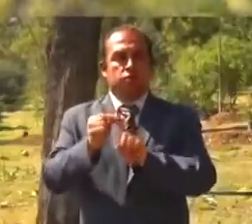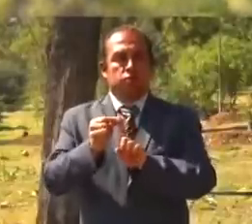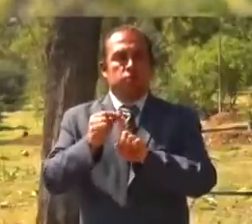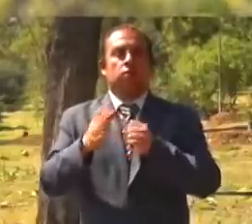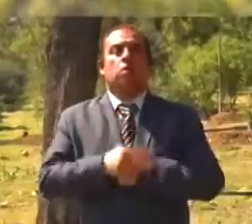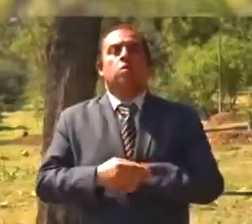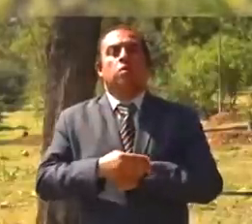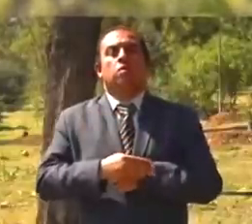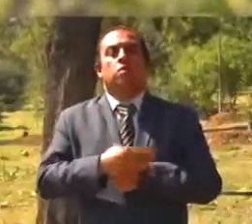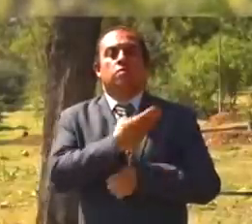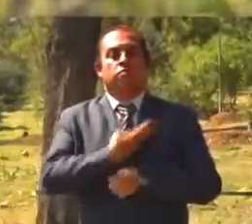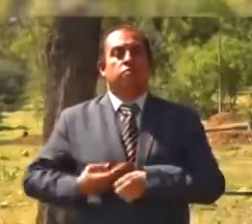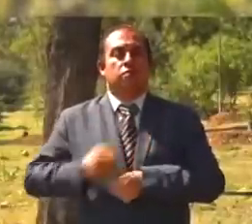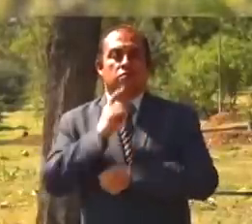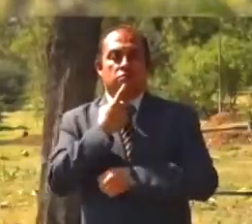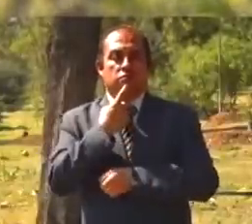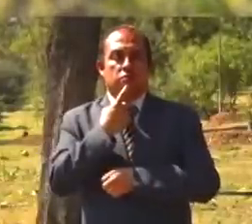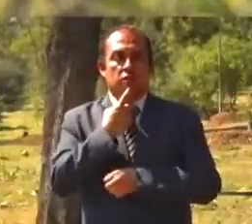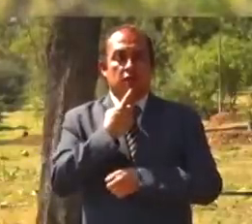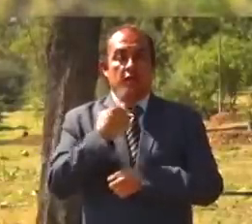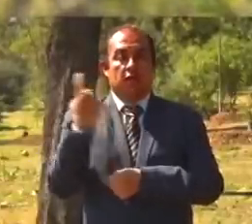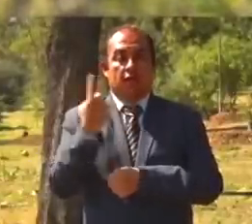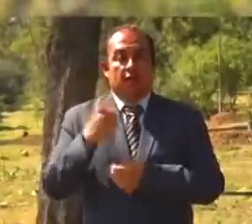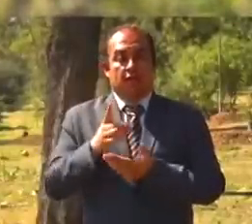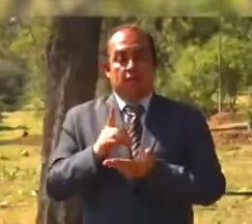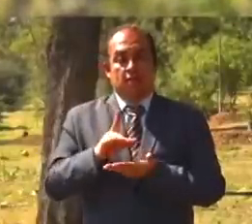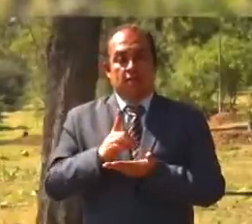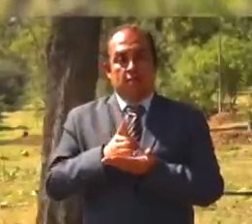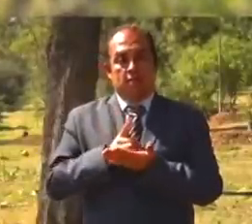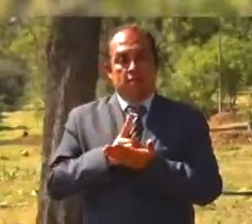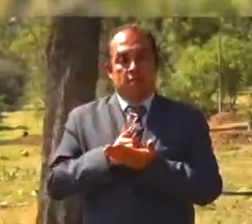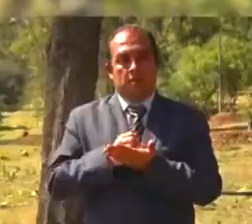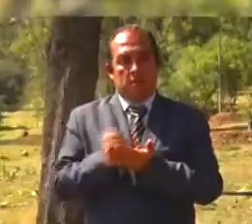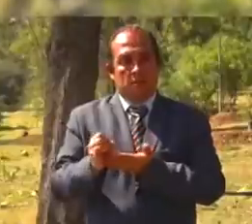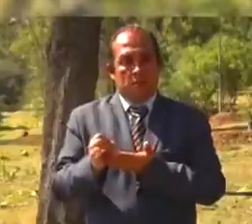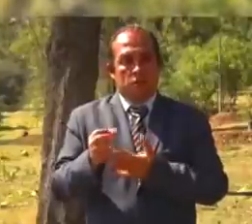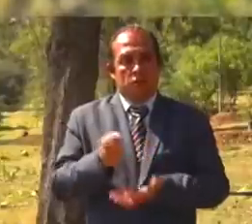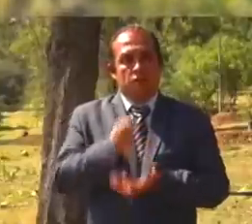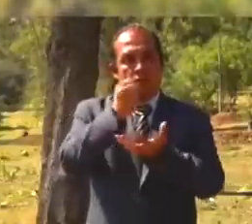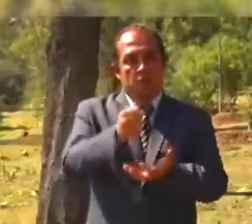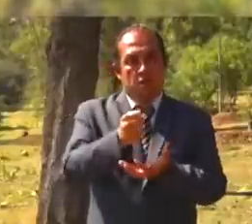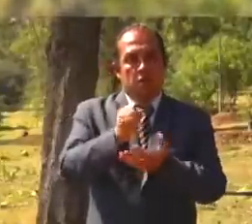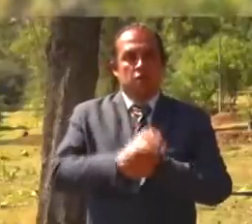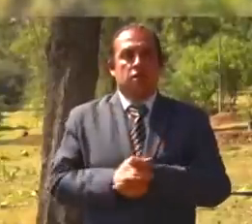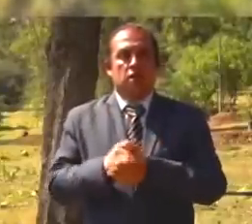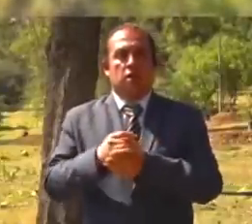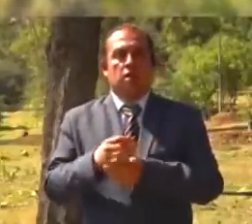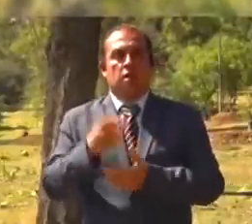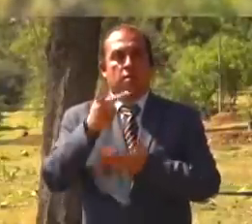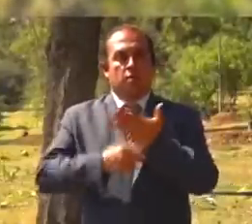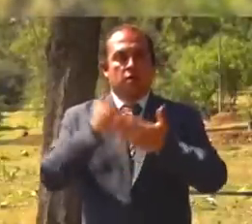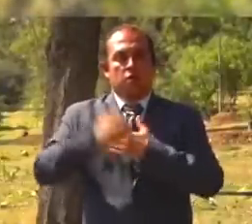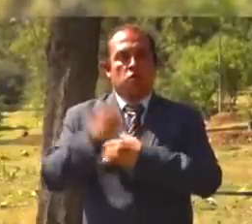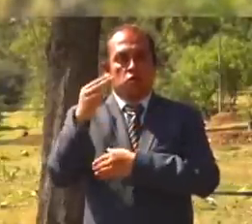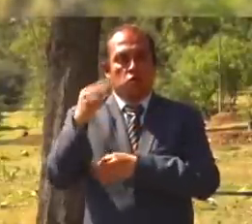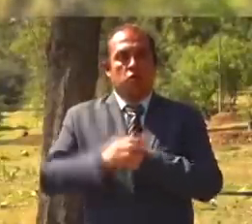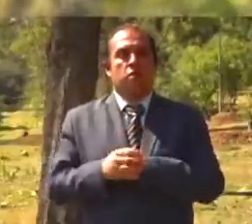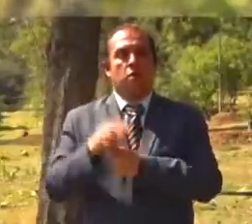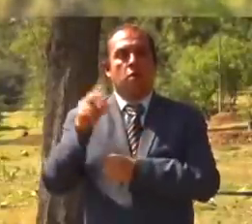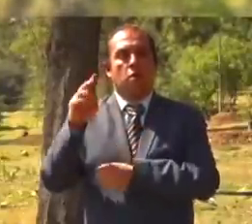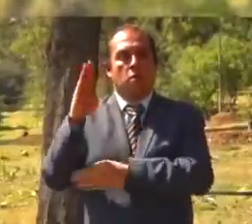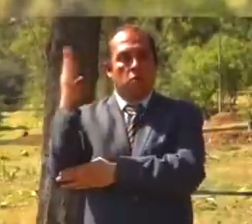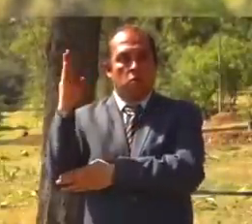que ha decidido invertir en este proyecto muy importante que llamamos Bosque de Chapultepec, Cultura y Naturaleza,